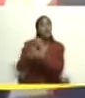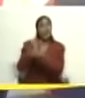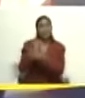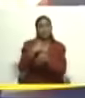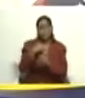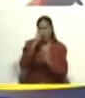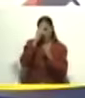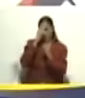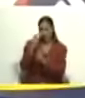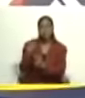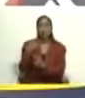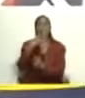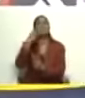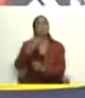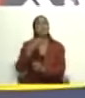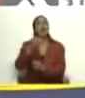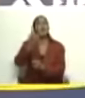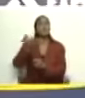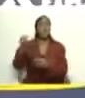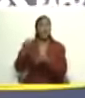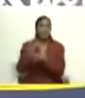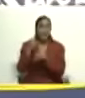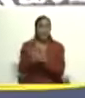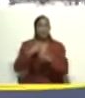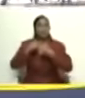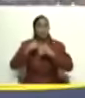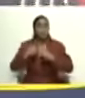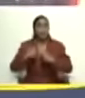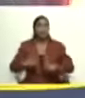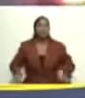esa gente, porque